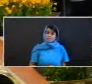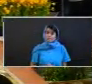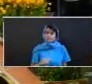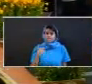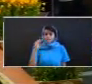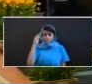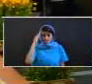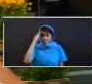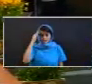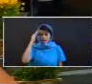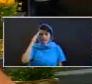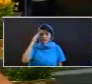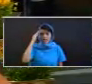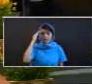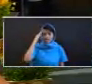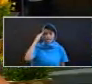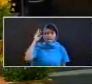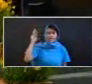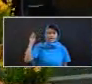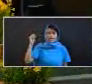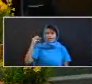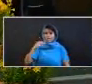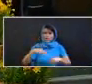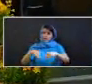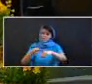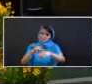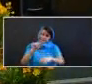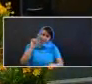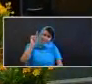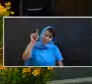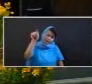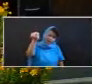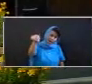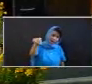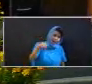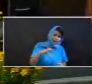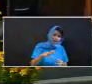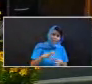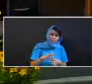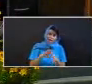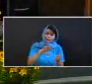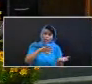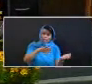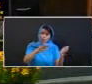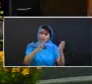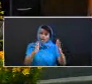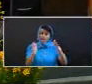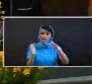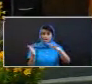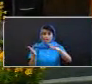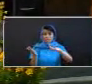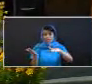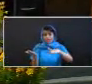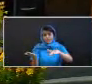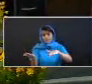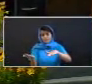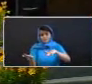sé que más allá de la muerte